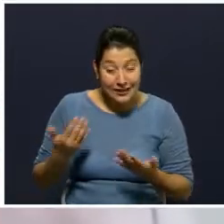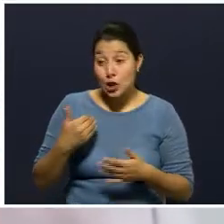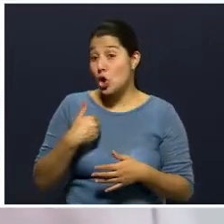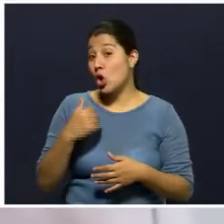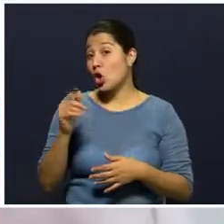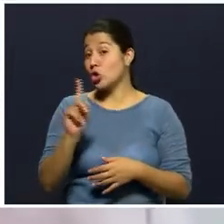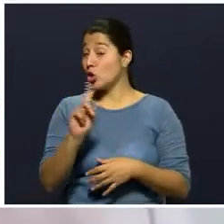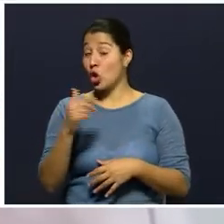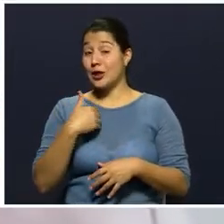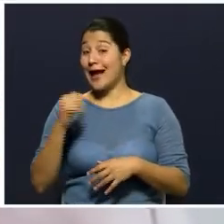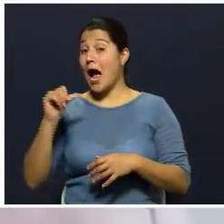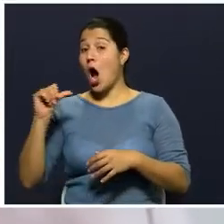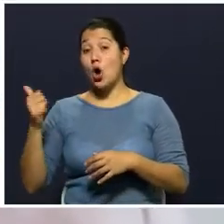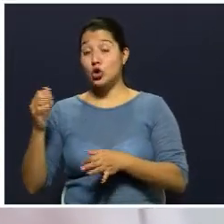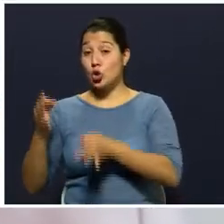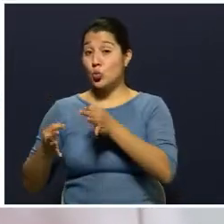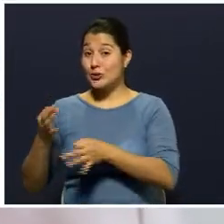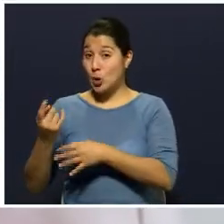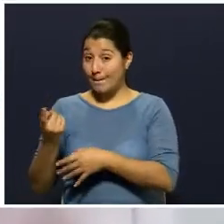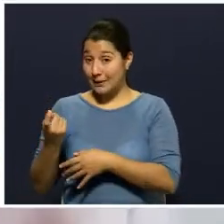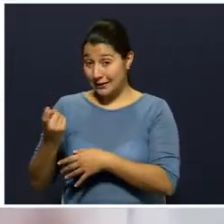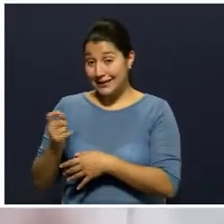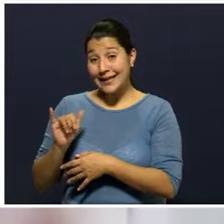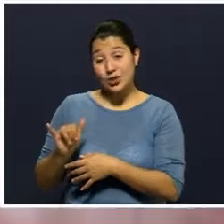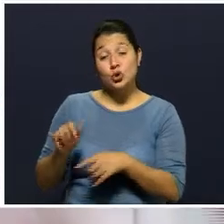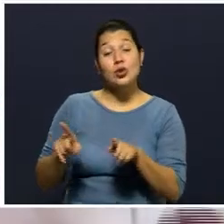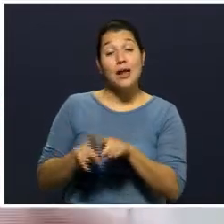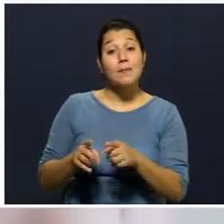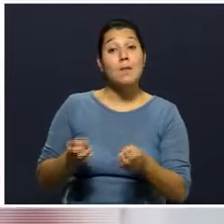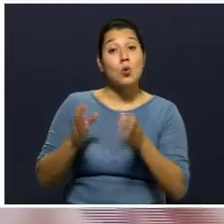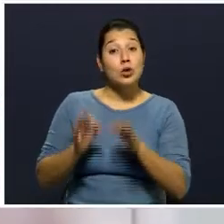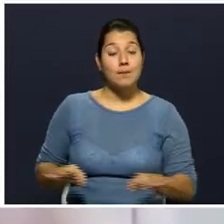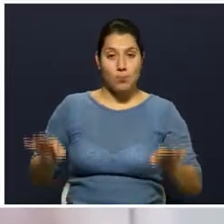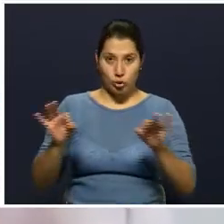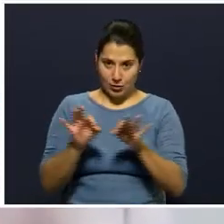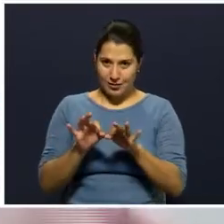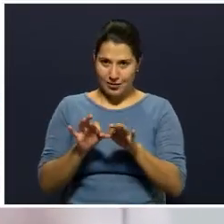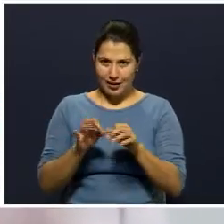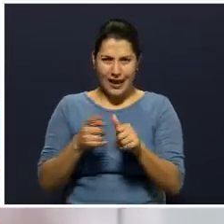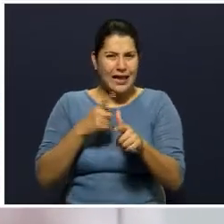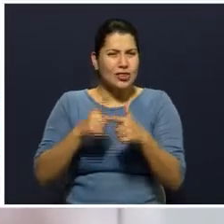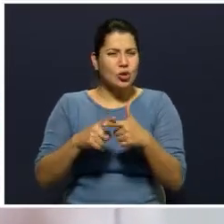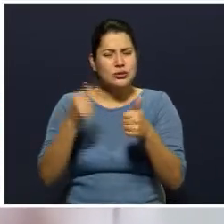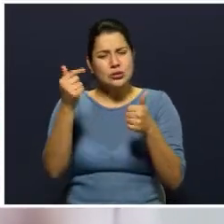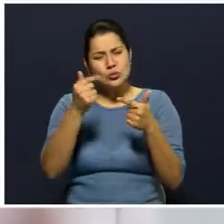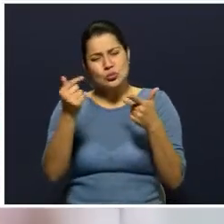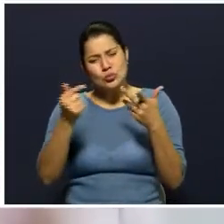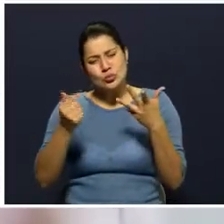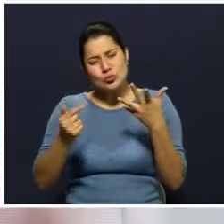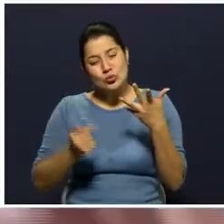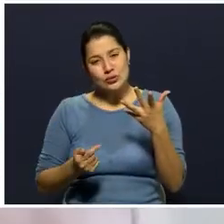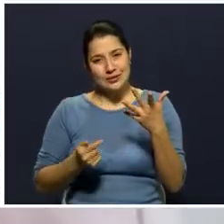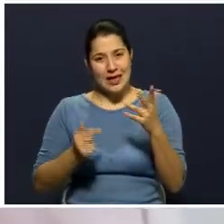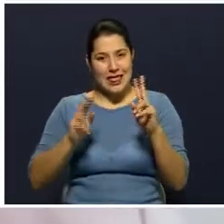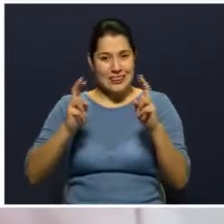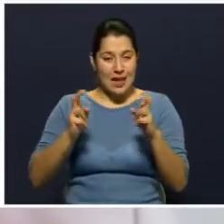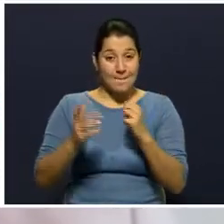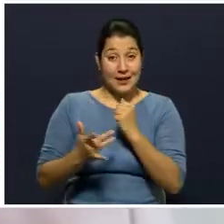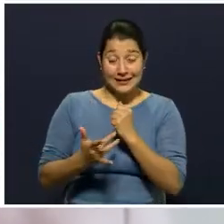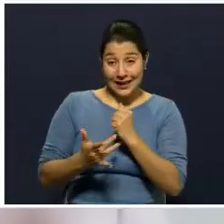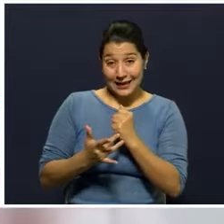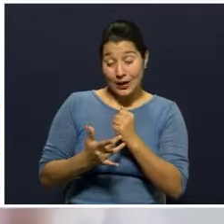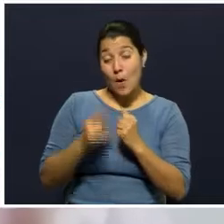condenas pendientes. Ese es un tema importante que también se está analizando. Entonces, es una serie de criterios técnicos que le permitan al Instituto